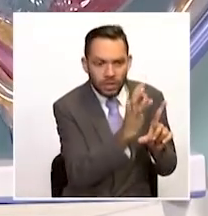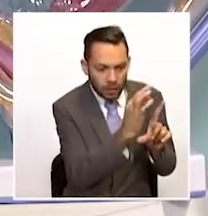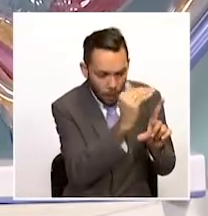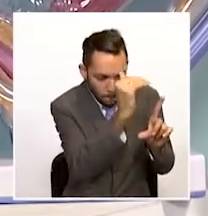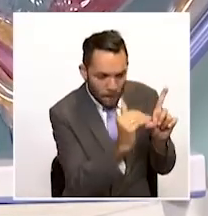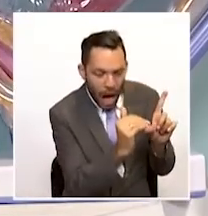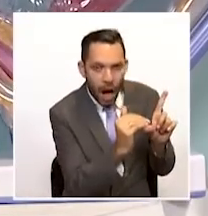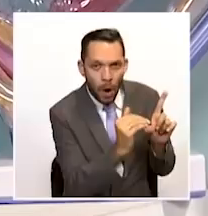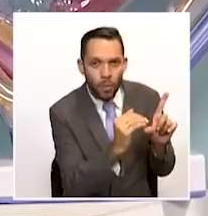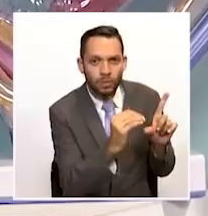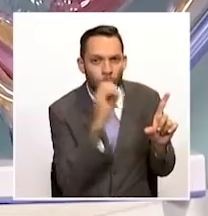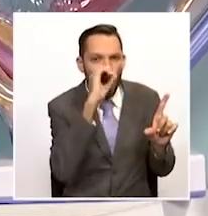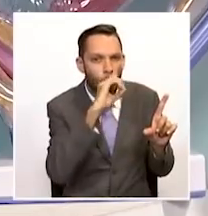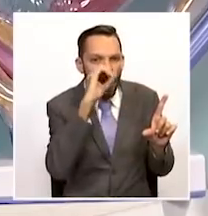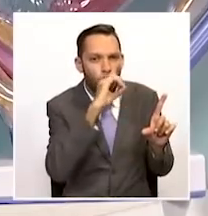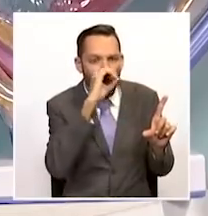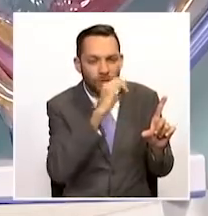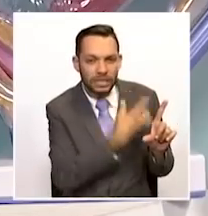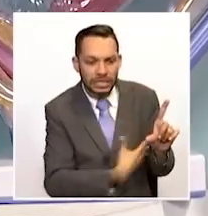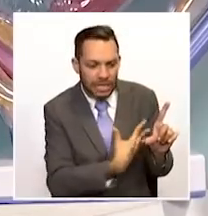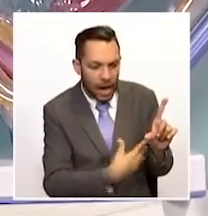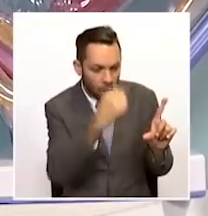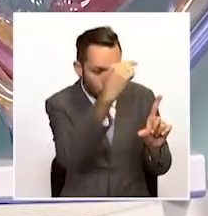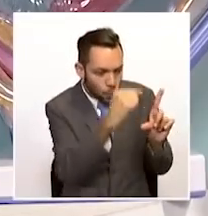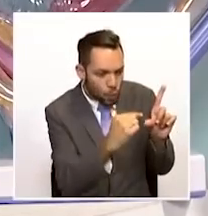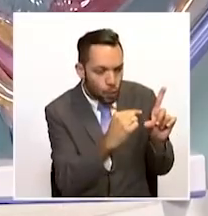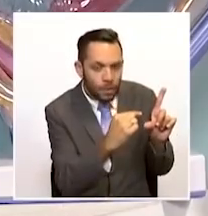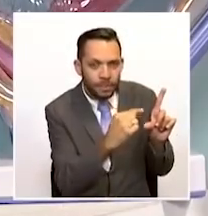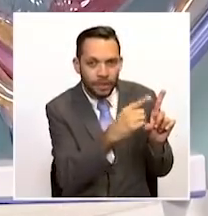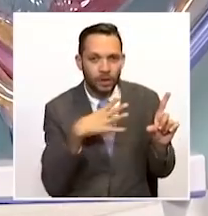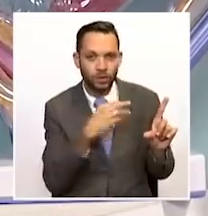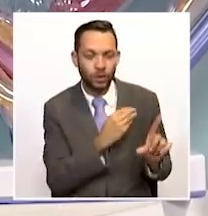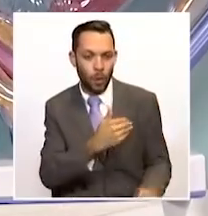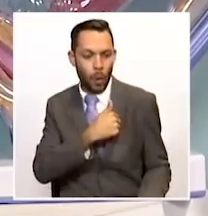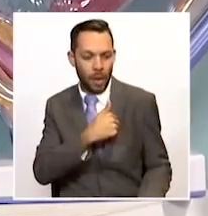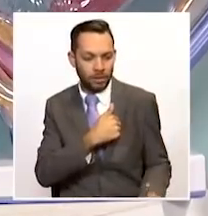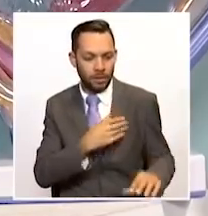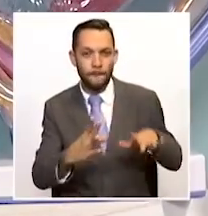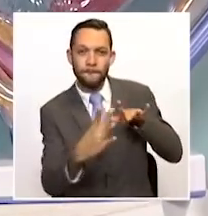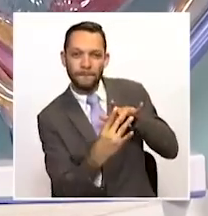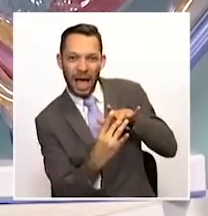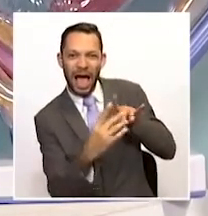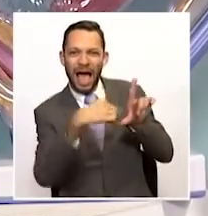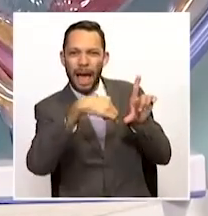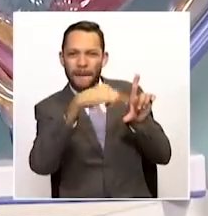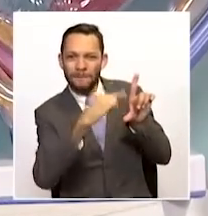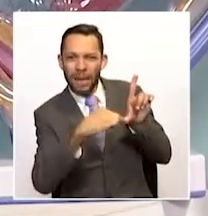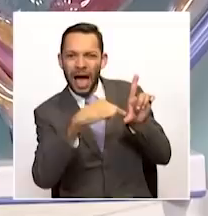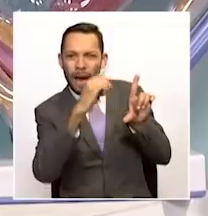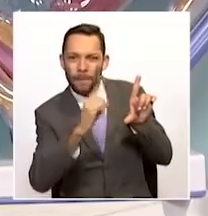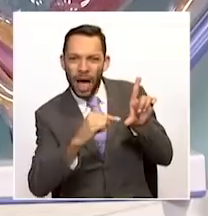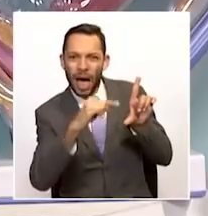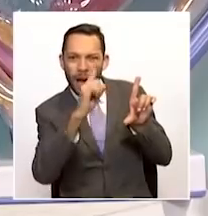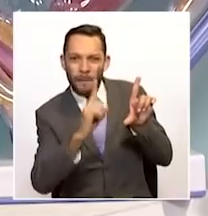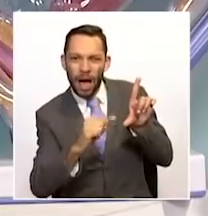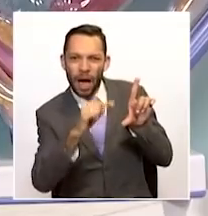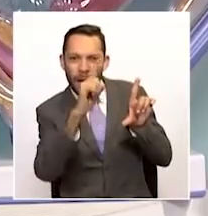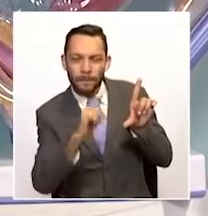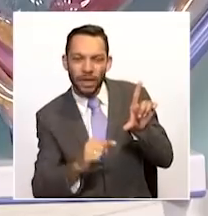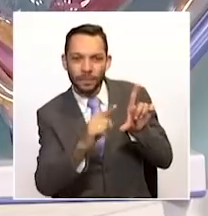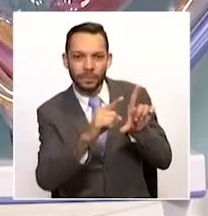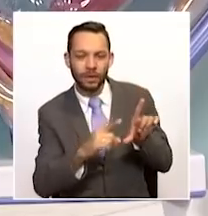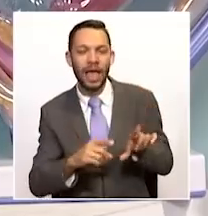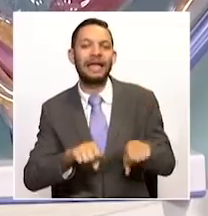es el nivel pues de oxígeno en sangre dijo está muy bajito vamos a hacerle un ecocardiograma cuando me hicieron el ecocardiograma descubrieron que tener la comunicación